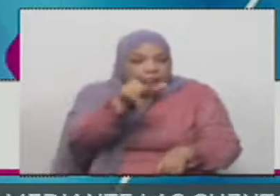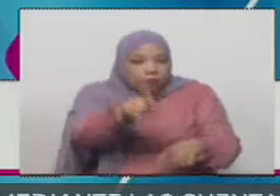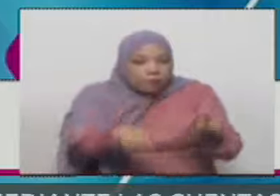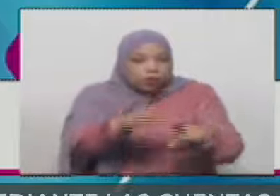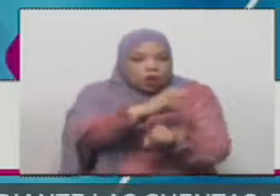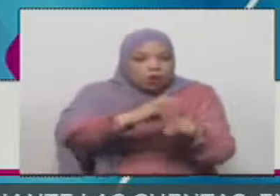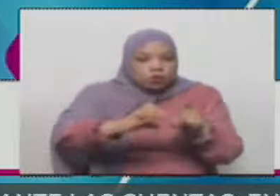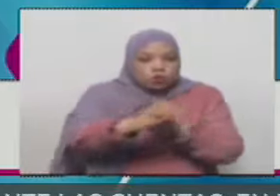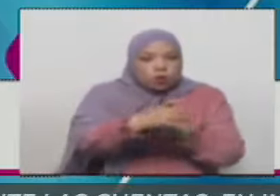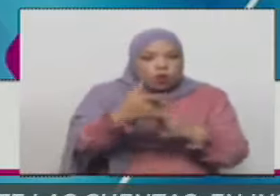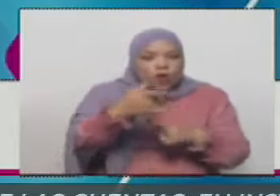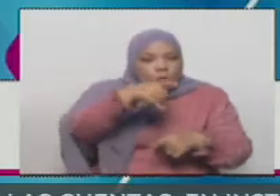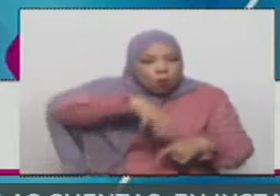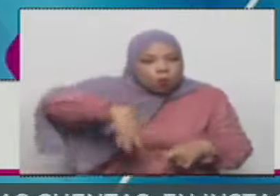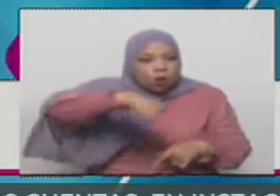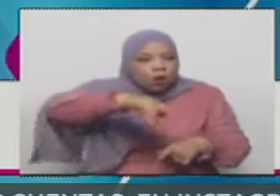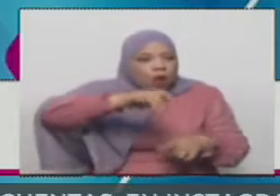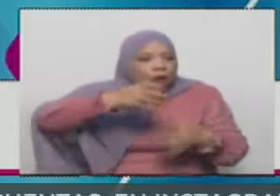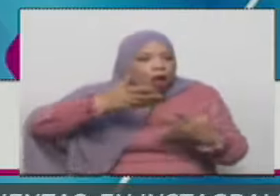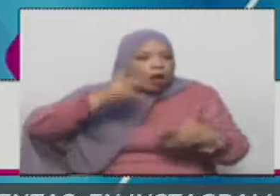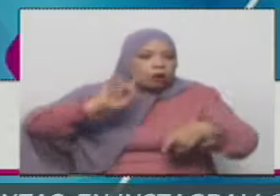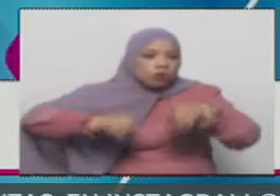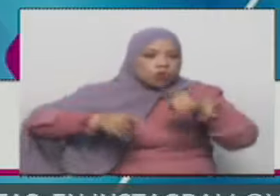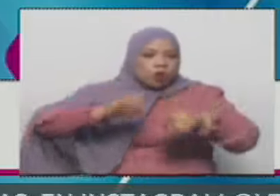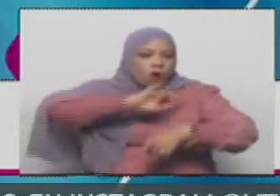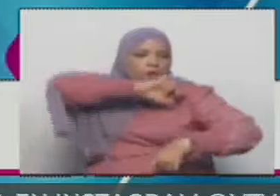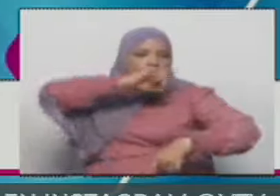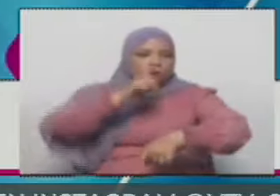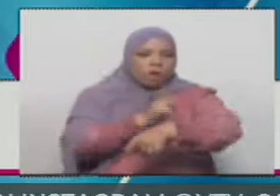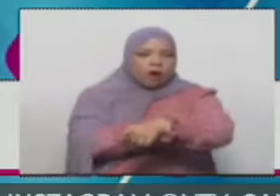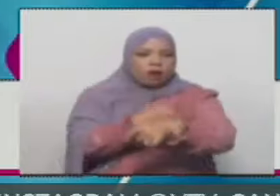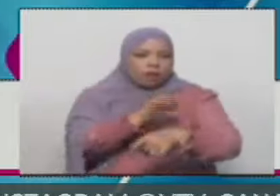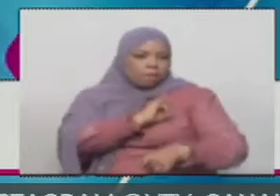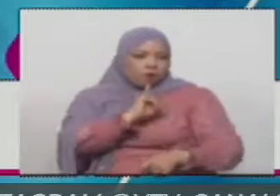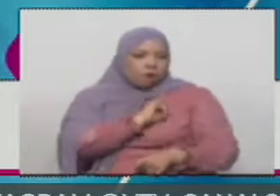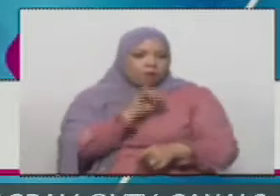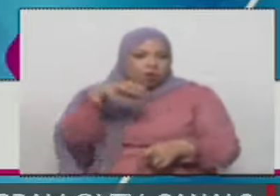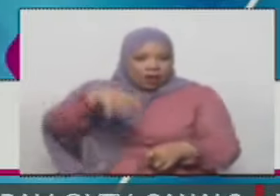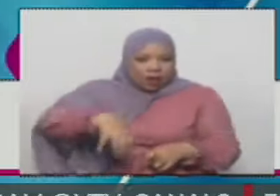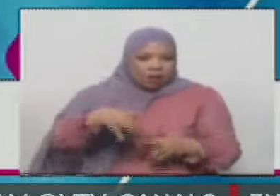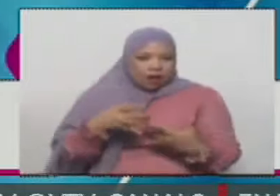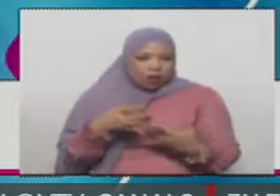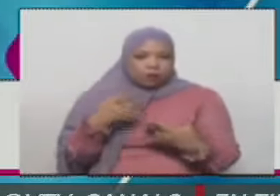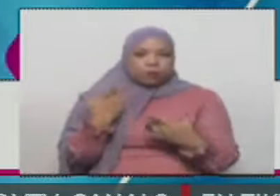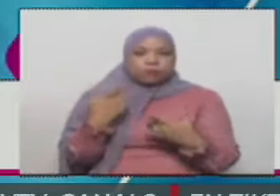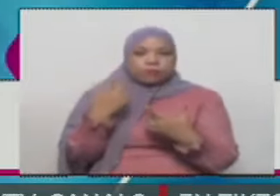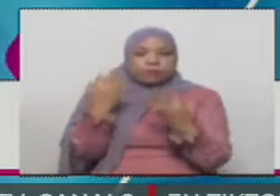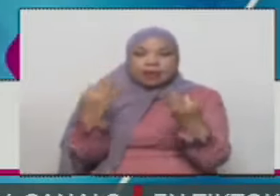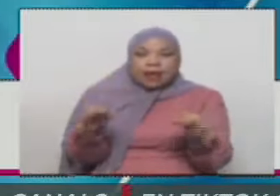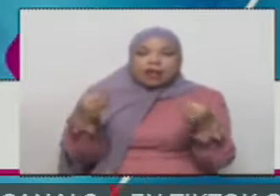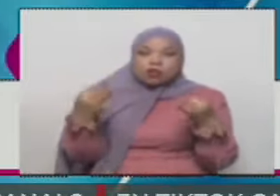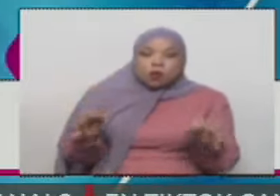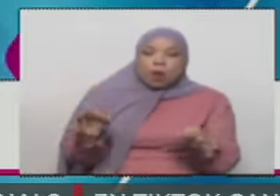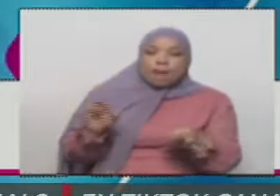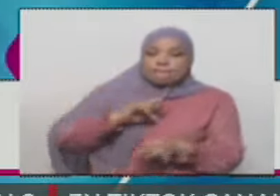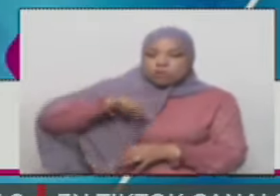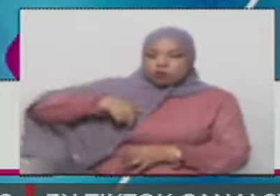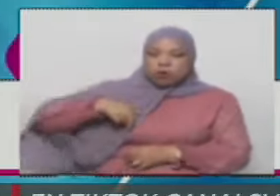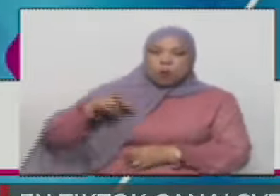esas localidades y regiones una fortaleza. Y la venezolanidad se nutre de esa diversidad. Es